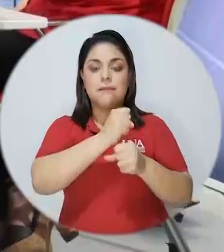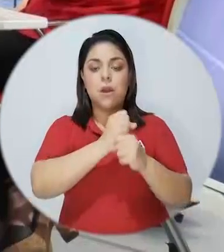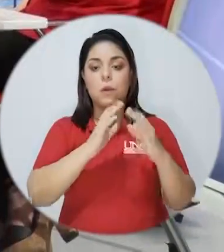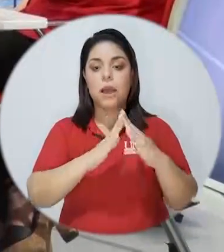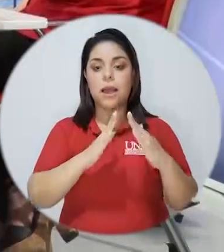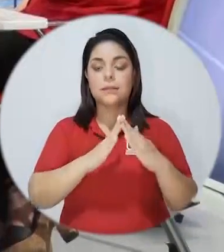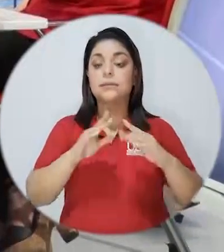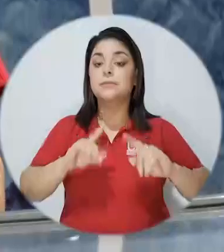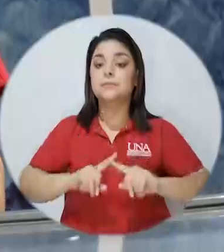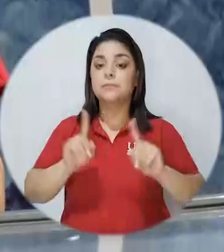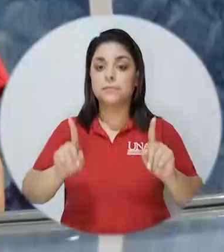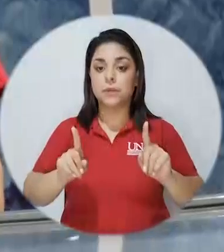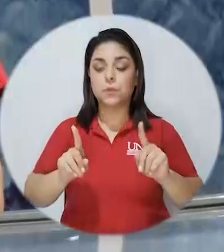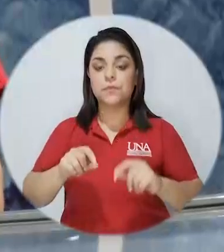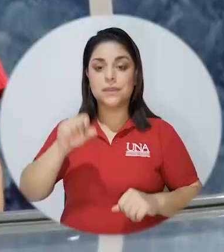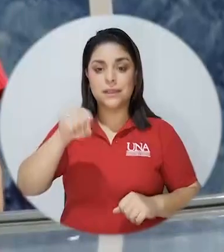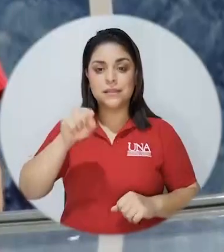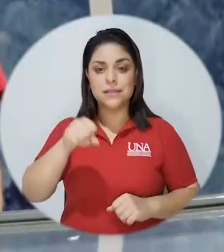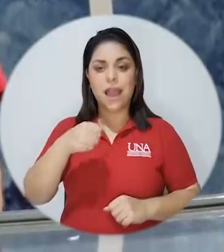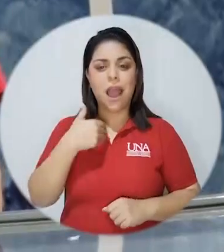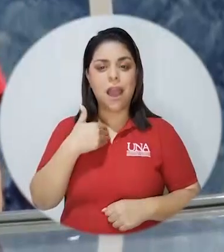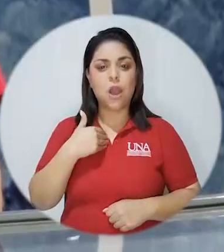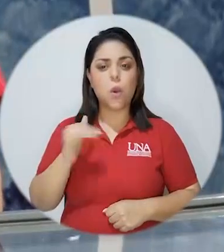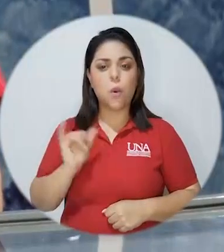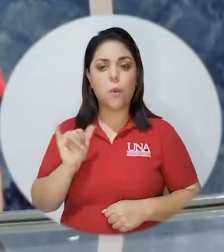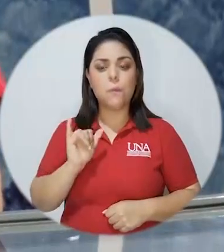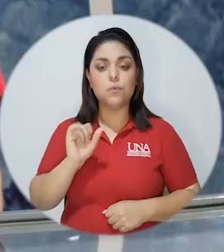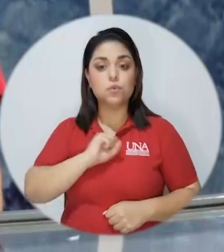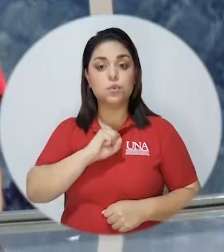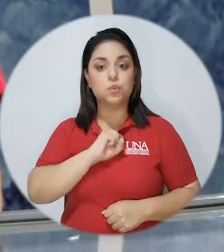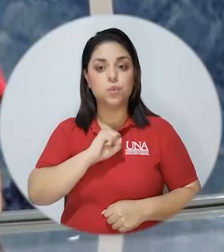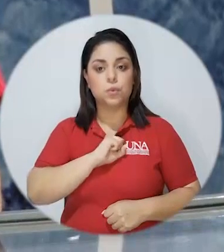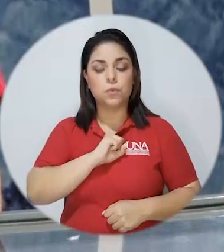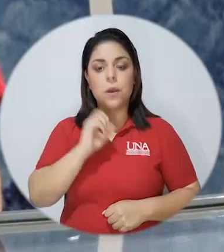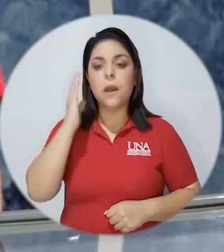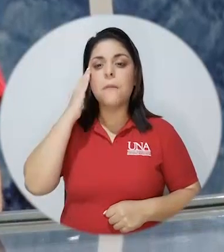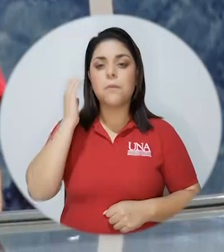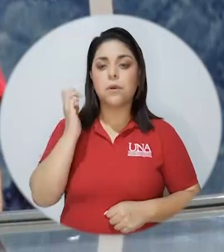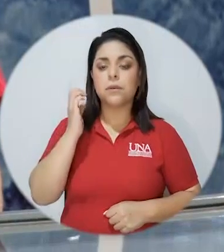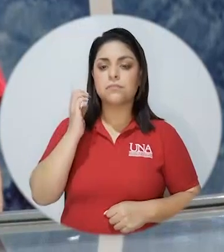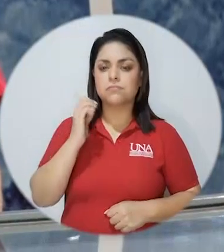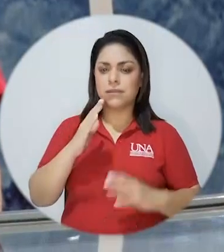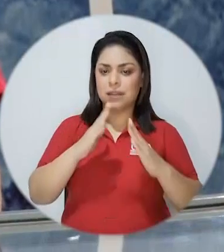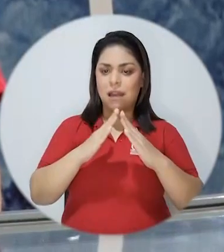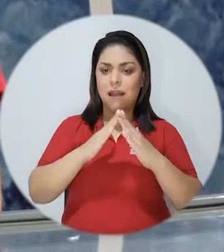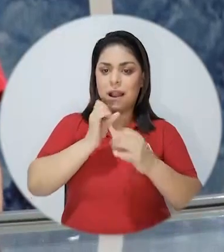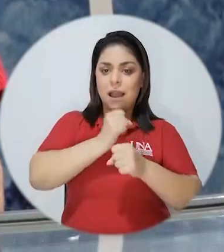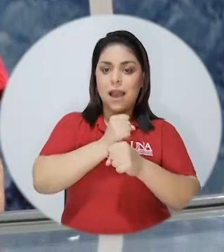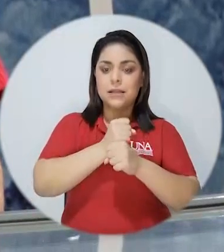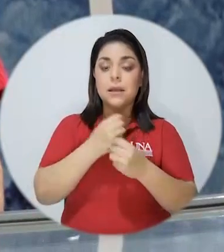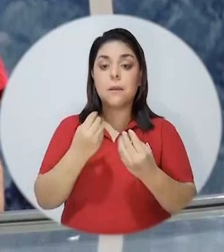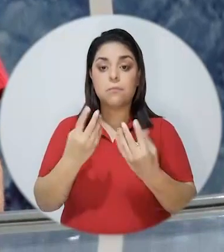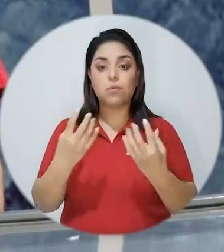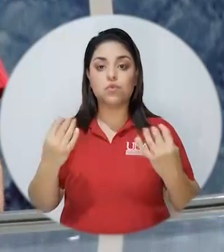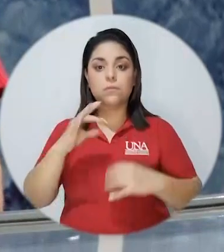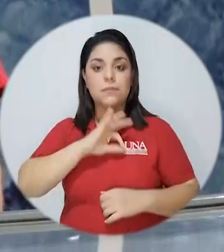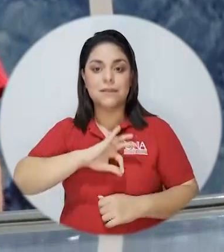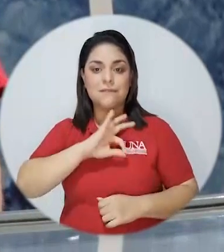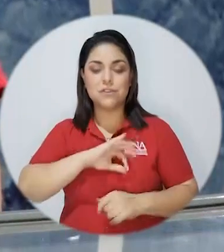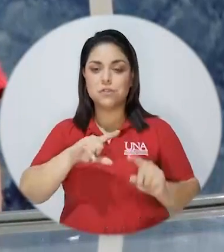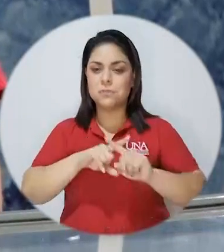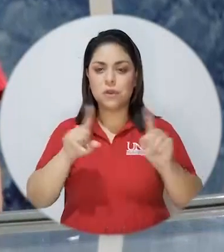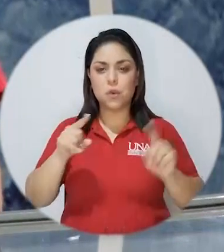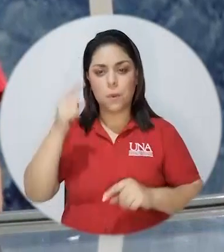había como ese susto, yo diría, a ver, el teletrabajo tiene muchos beneficios, pero como que no